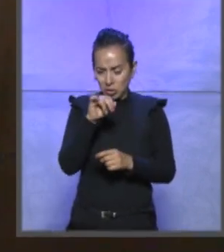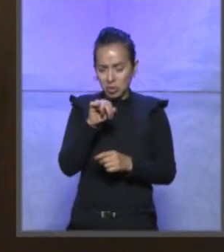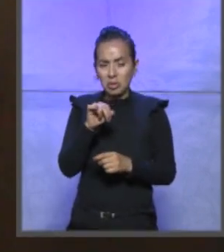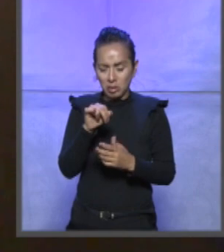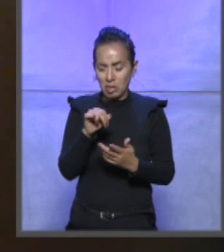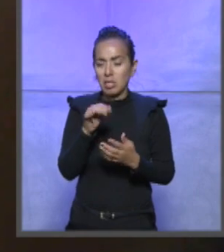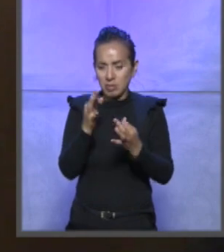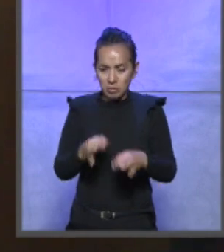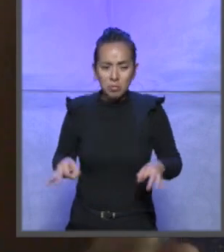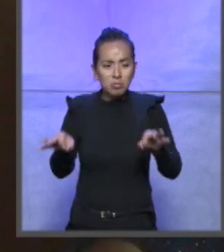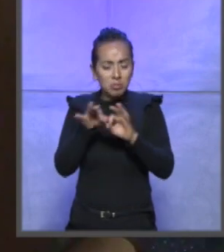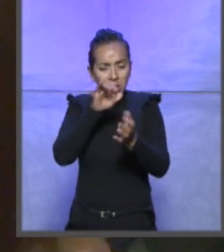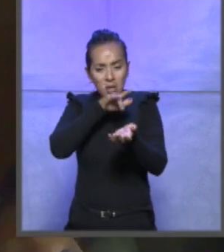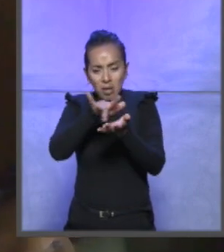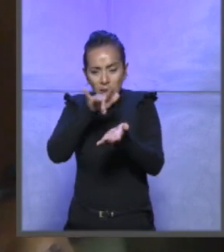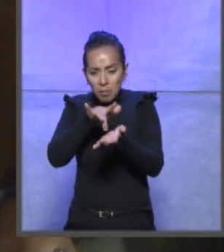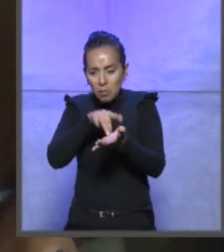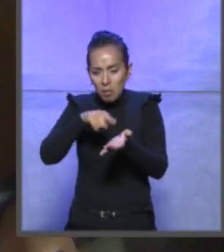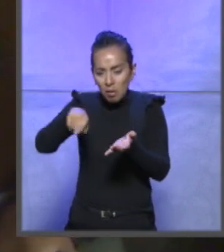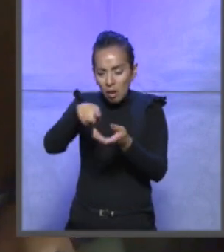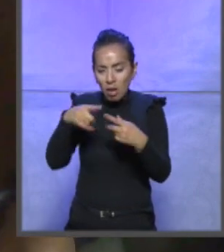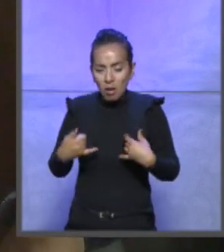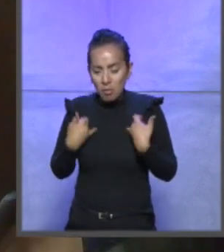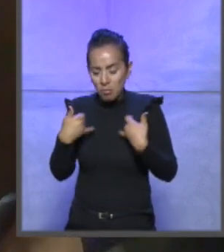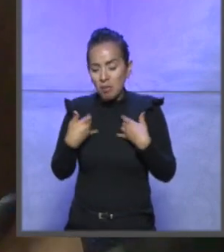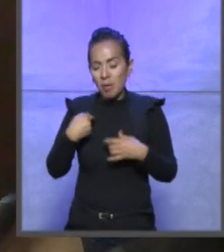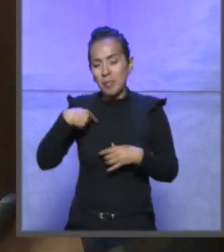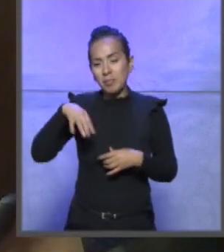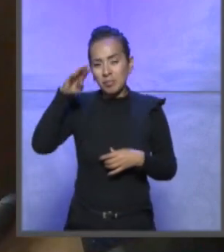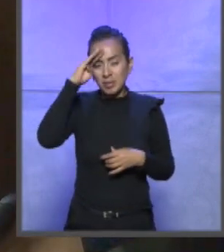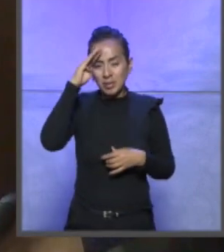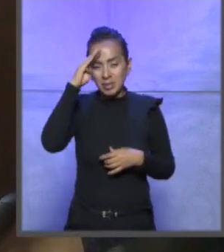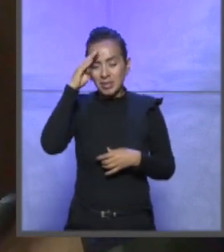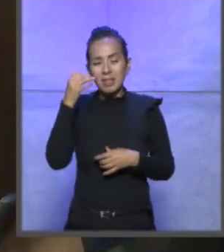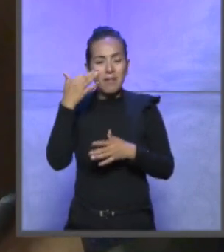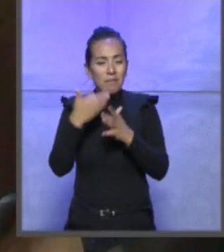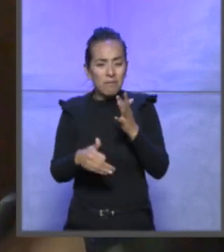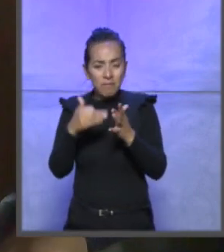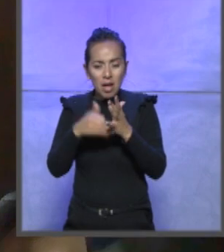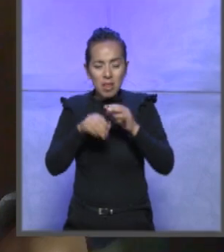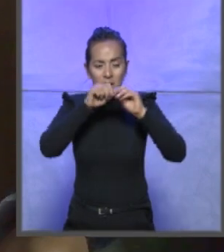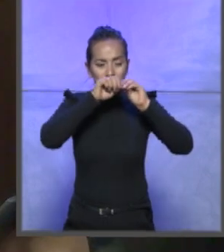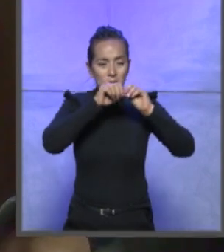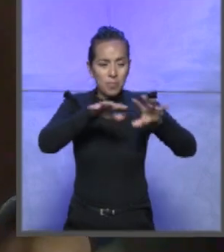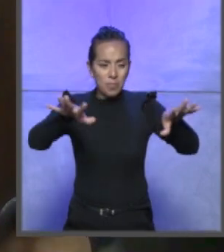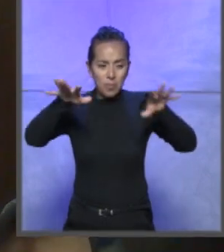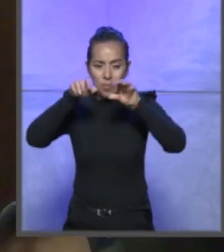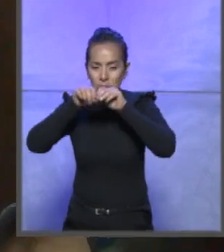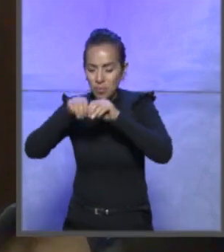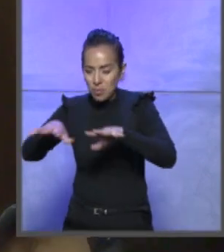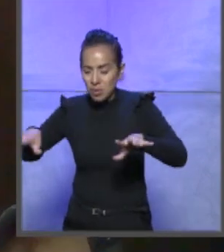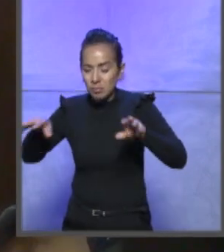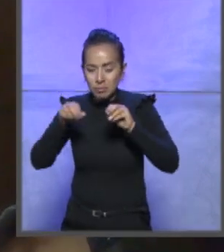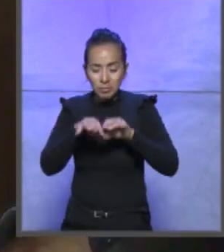sí, genera una gran relevancia y apoya muchísimo a la juventud, considero que también falta difusión de estas.